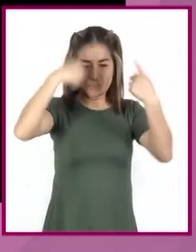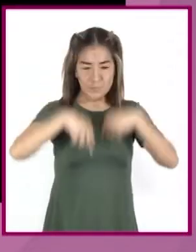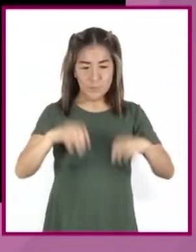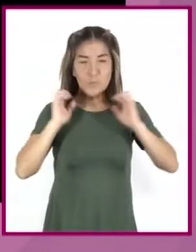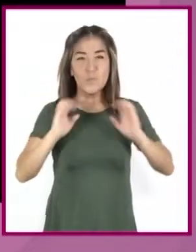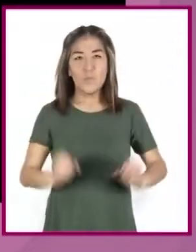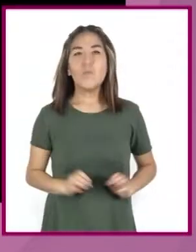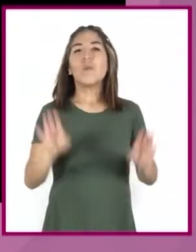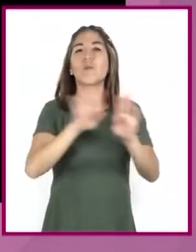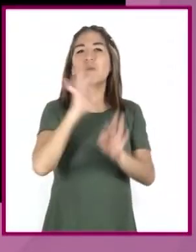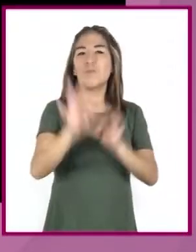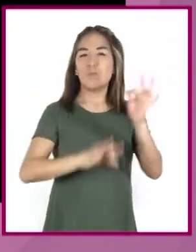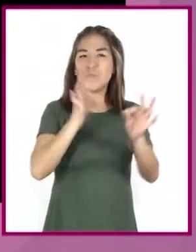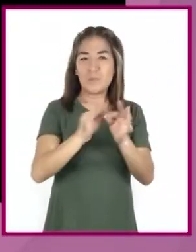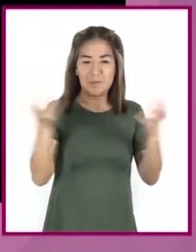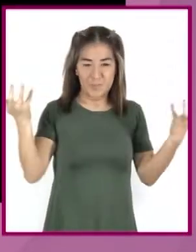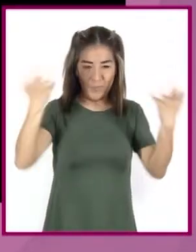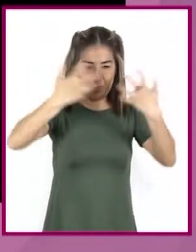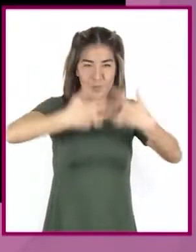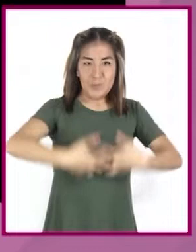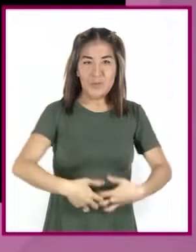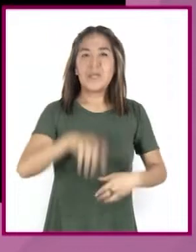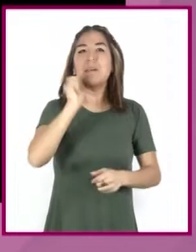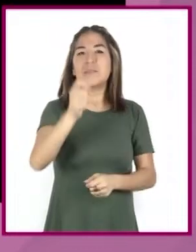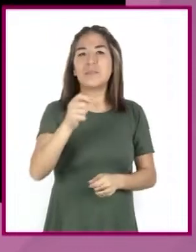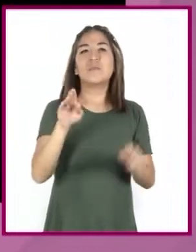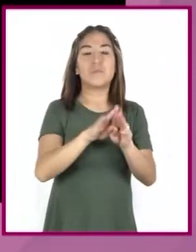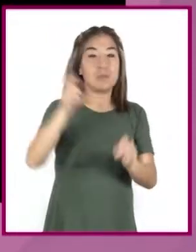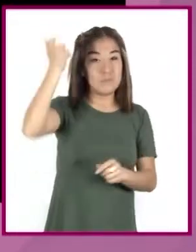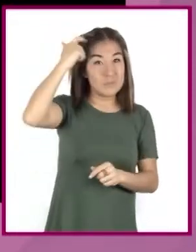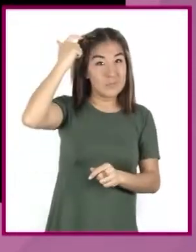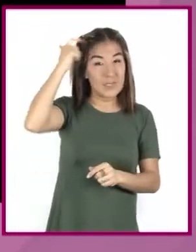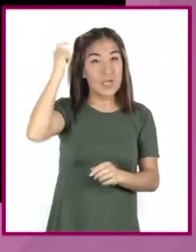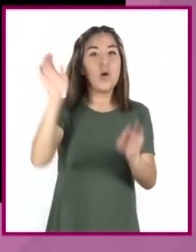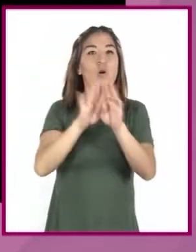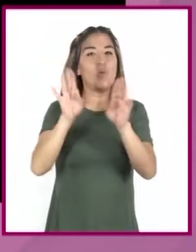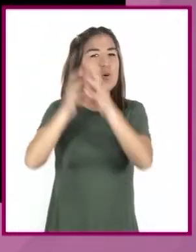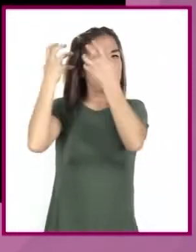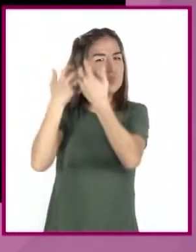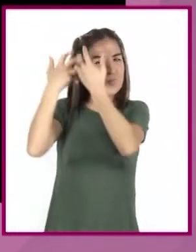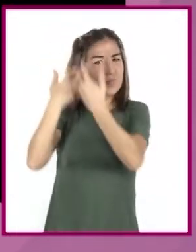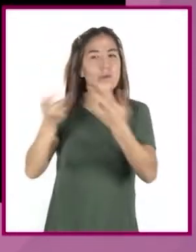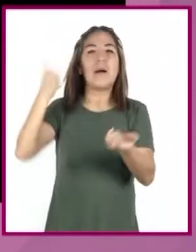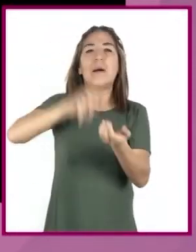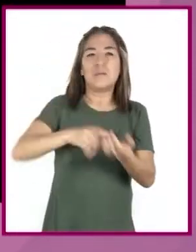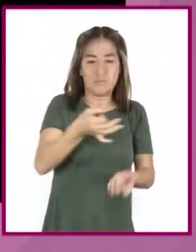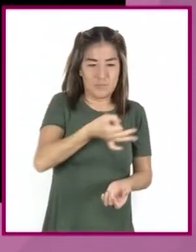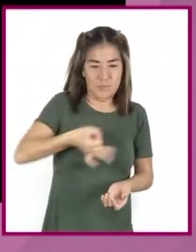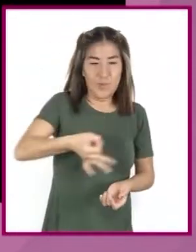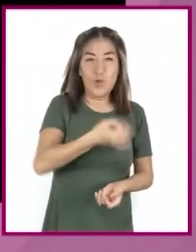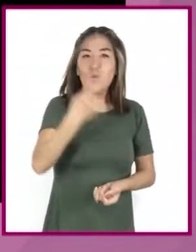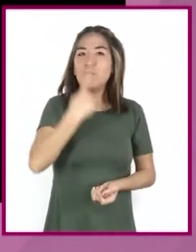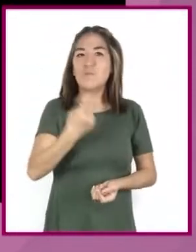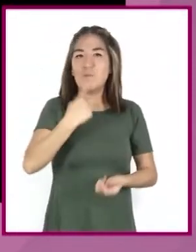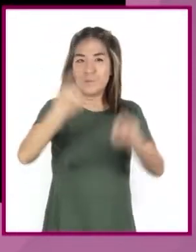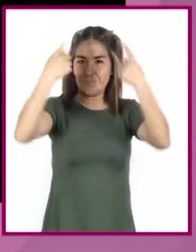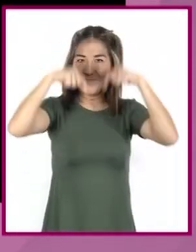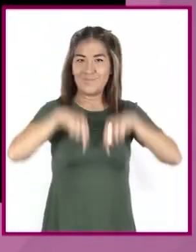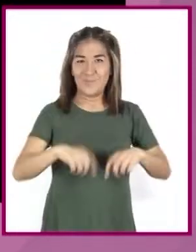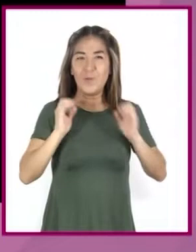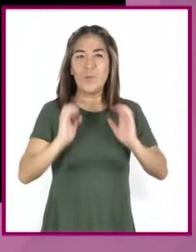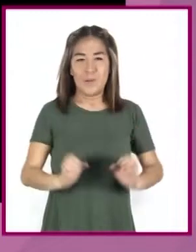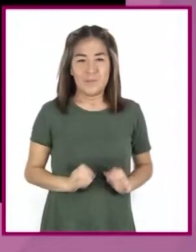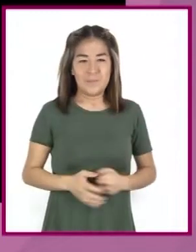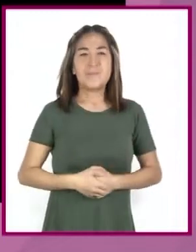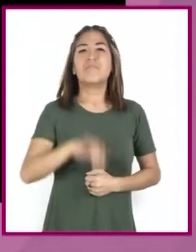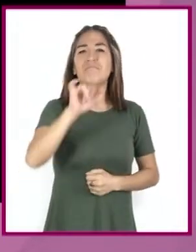cumplen funciones específicas, como las neuronas de nuestro cerebro o los glóbulos rojos. En realidad,